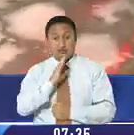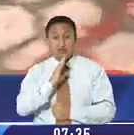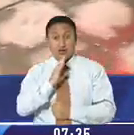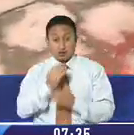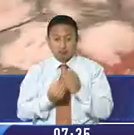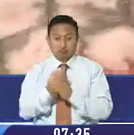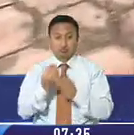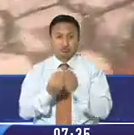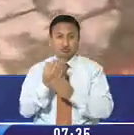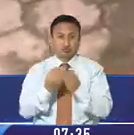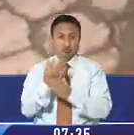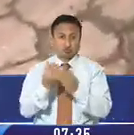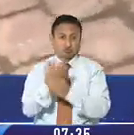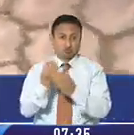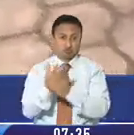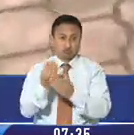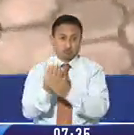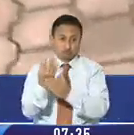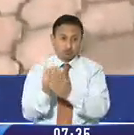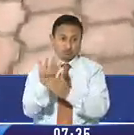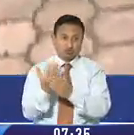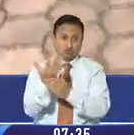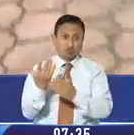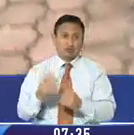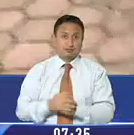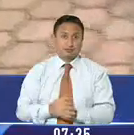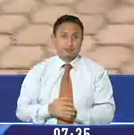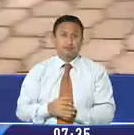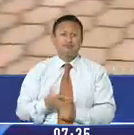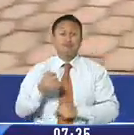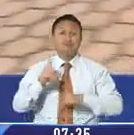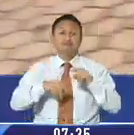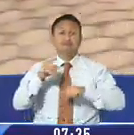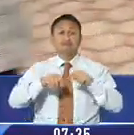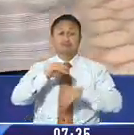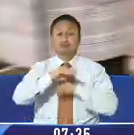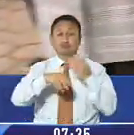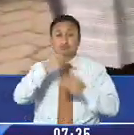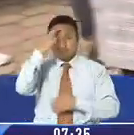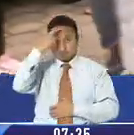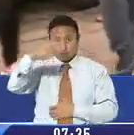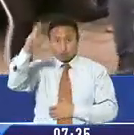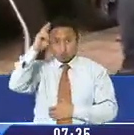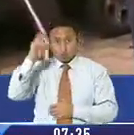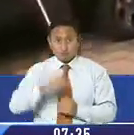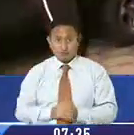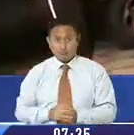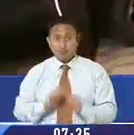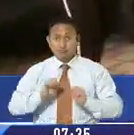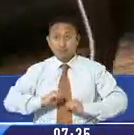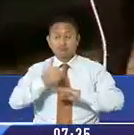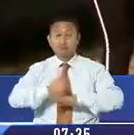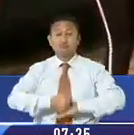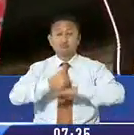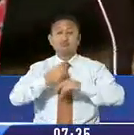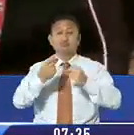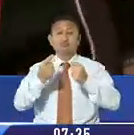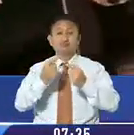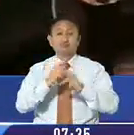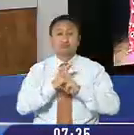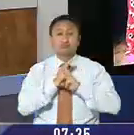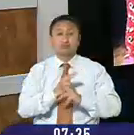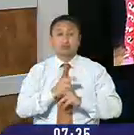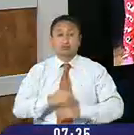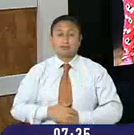de agua sumamente preocupante. Así que, Robert, amigos televidentes, esperamos que la respuesta de las autoridades llegue con